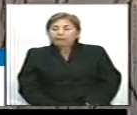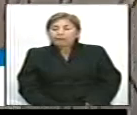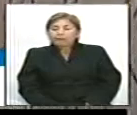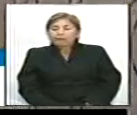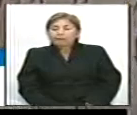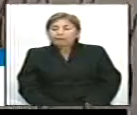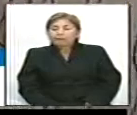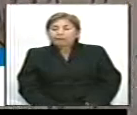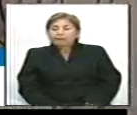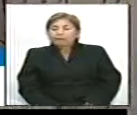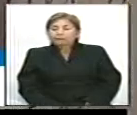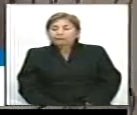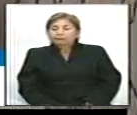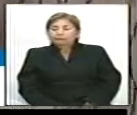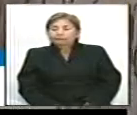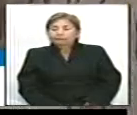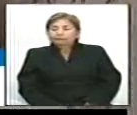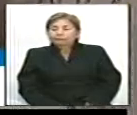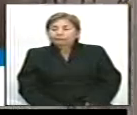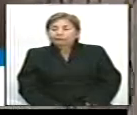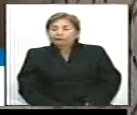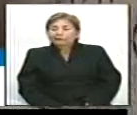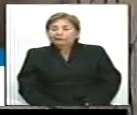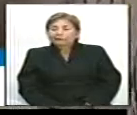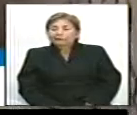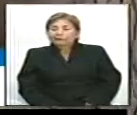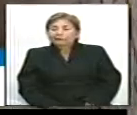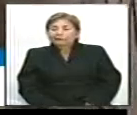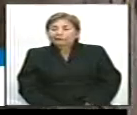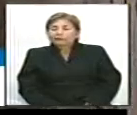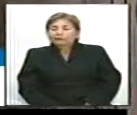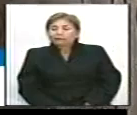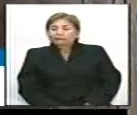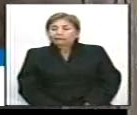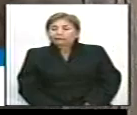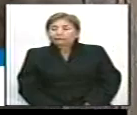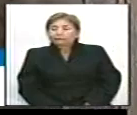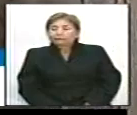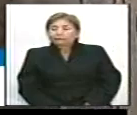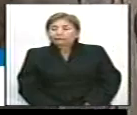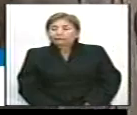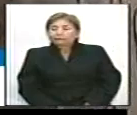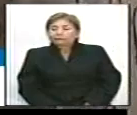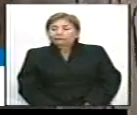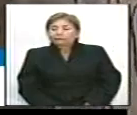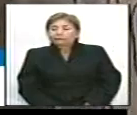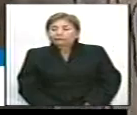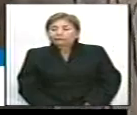hermano. Muchas gracias. Ese es mi sitio, Aramayo. No, acaba la secretaria. No, ¿sabes por qué? Porque sí. Ese es mi sitio de la buena suerte, Aramayo. Yo he soñado. ¿Sí? Pregúntale a él.